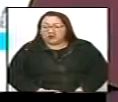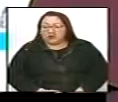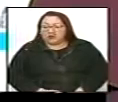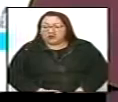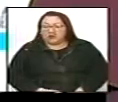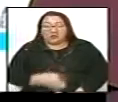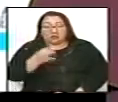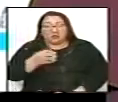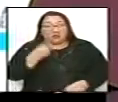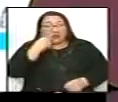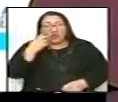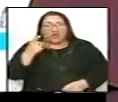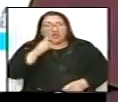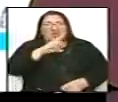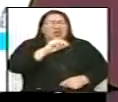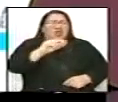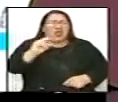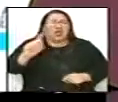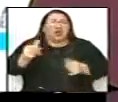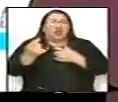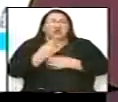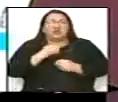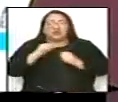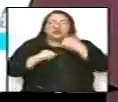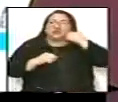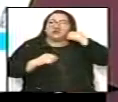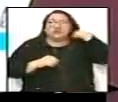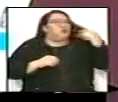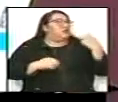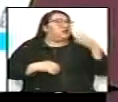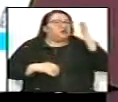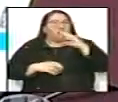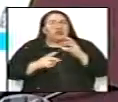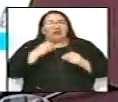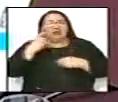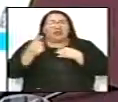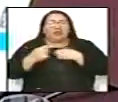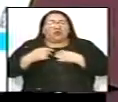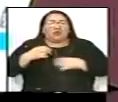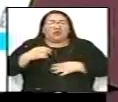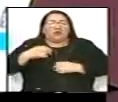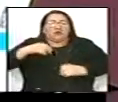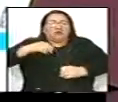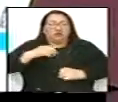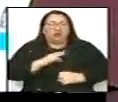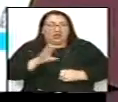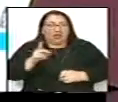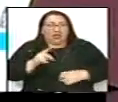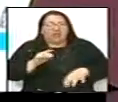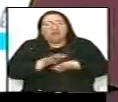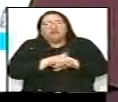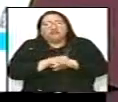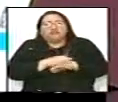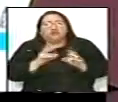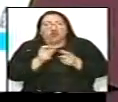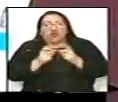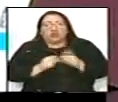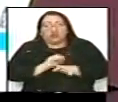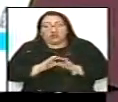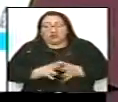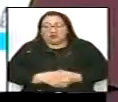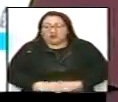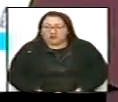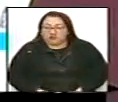al país. Usted decía que hay que cuidar las formas, ¿no? No hay que llamar delincuente, no hay que llamar porcelanato a un congresista,